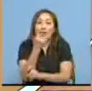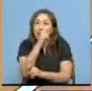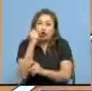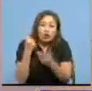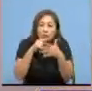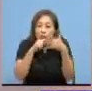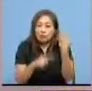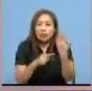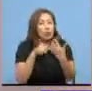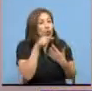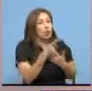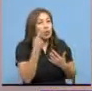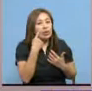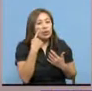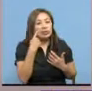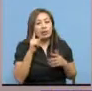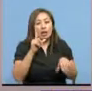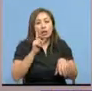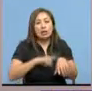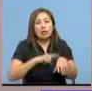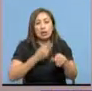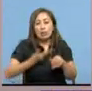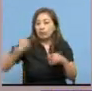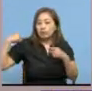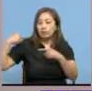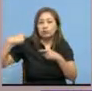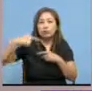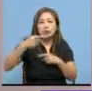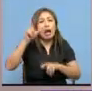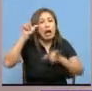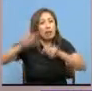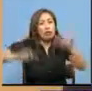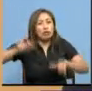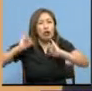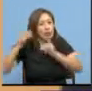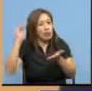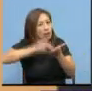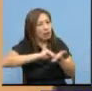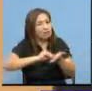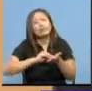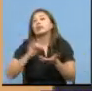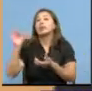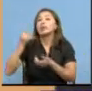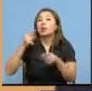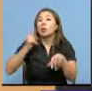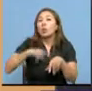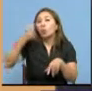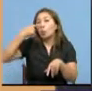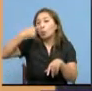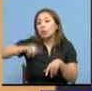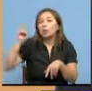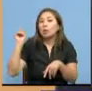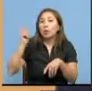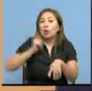ustedes han notado en los últimos tiempos que se ha incorporado gente joven por ejemplo si en este último tiempo hay un